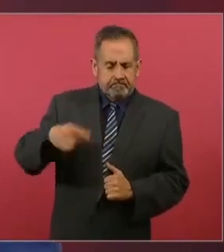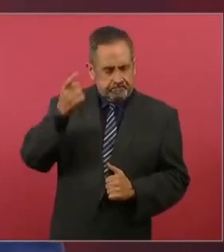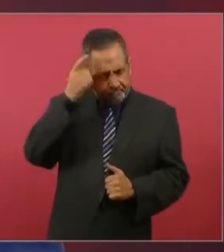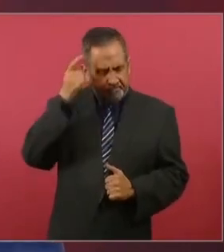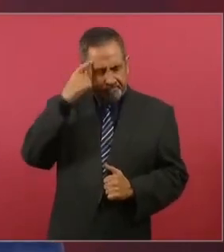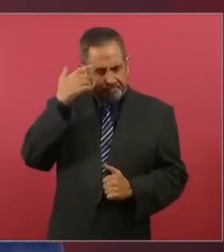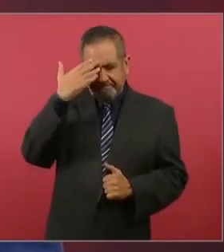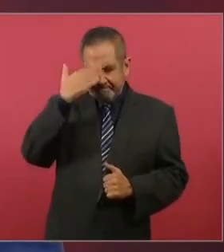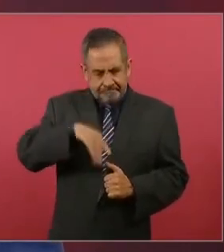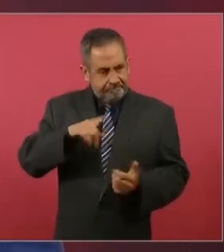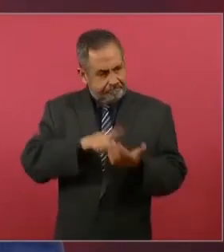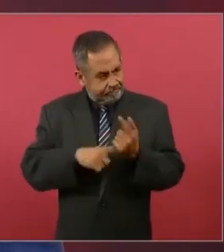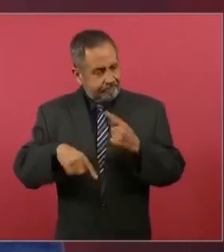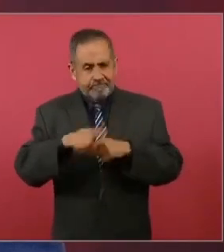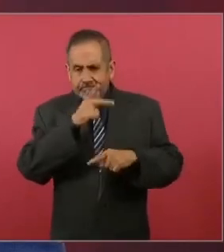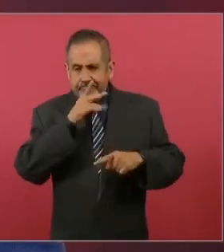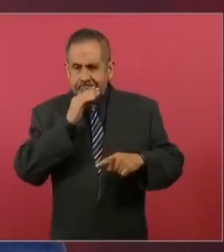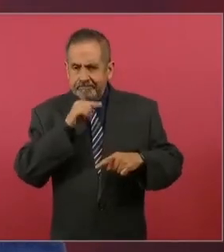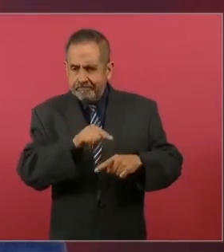concientizar